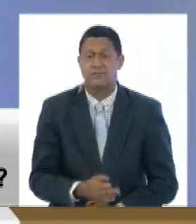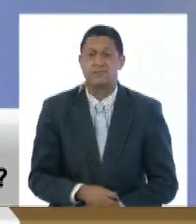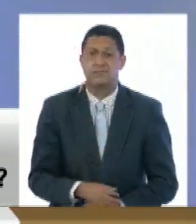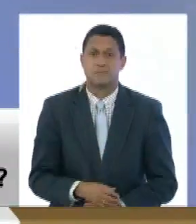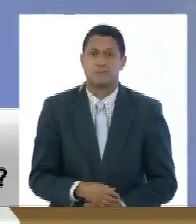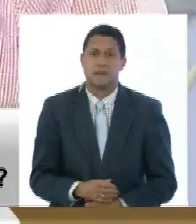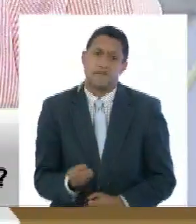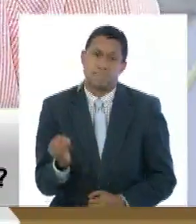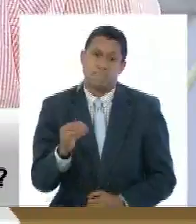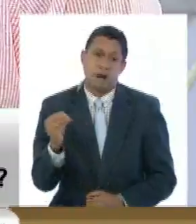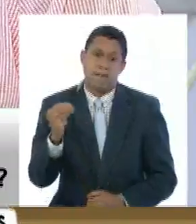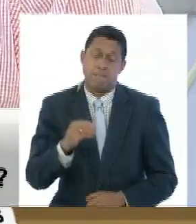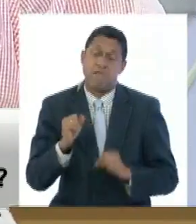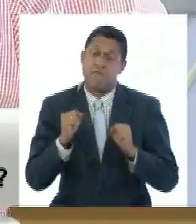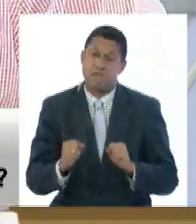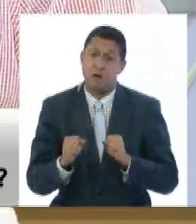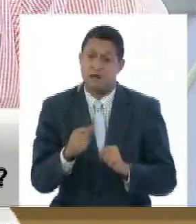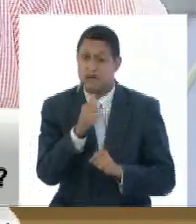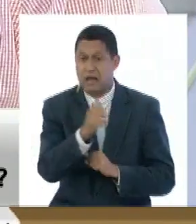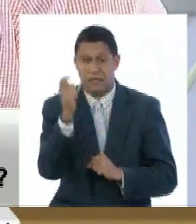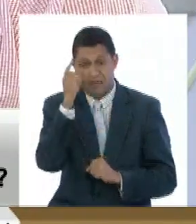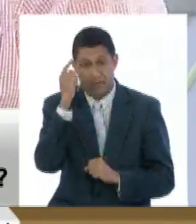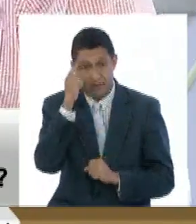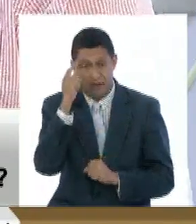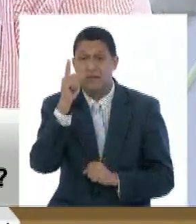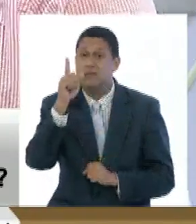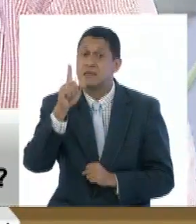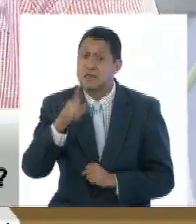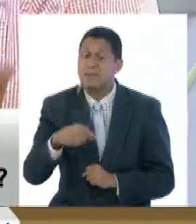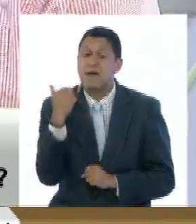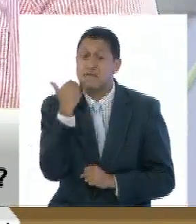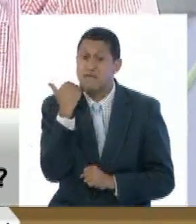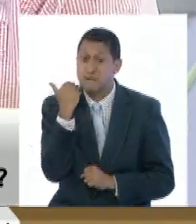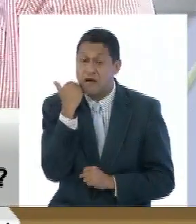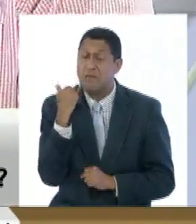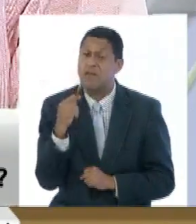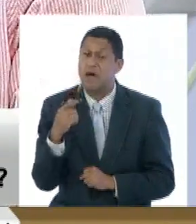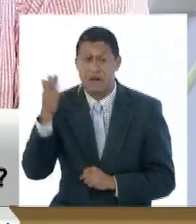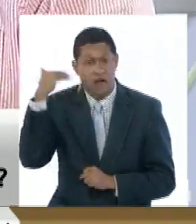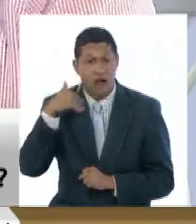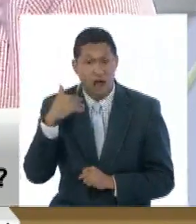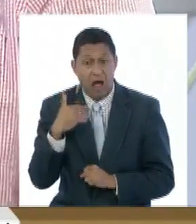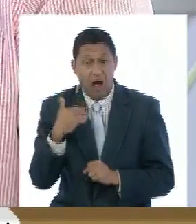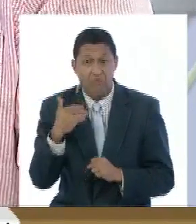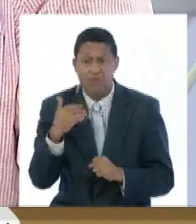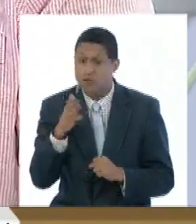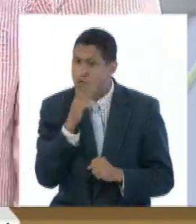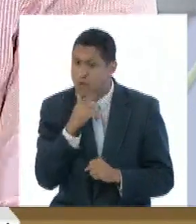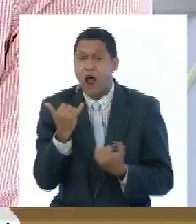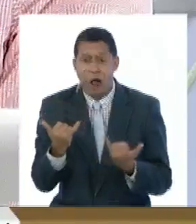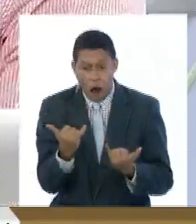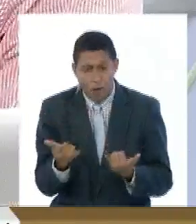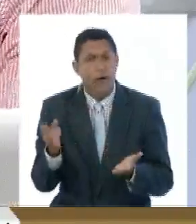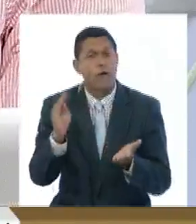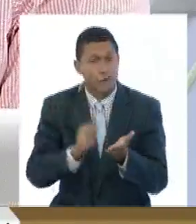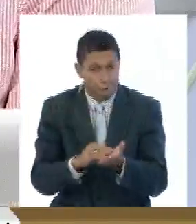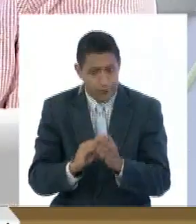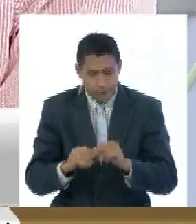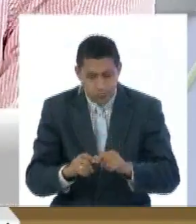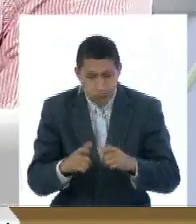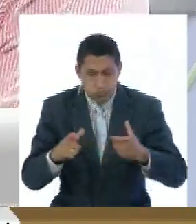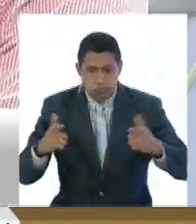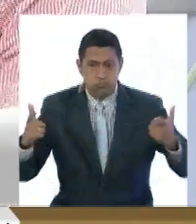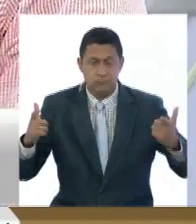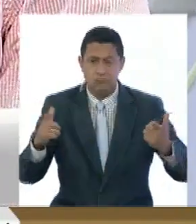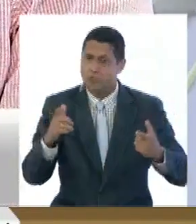cada vez se hace más acentuada. Y estamos hablando incluso de enfermedades epidémicas que están reapareciendo por esa misma causa, porque se